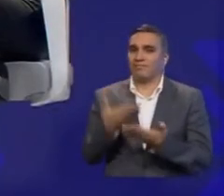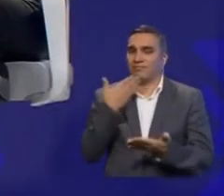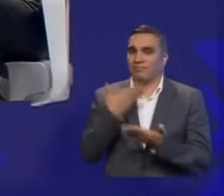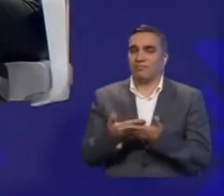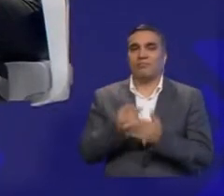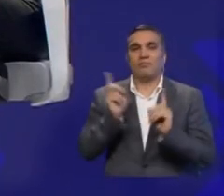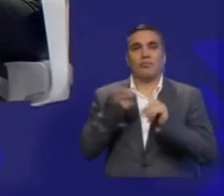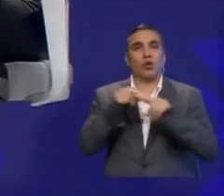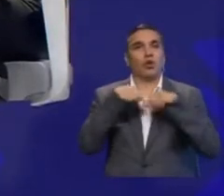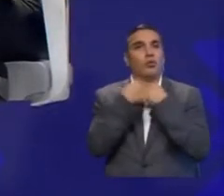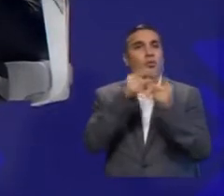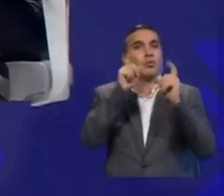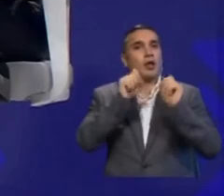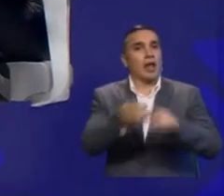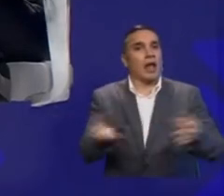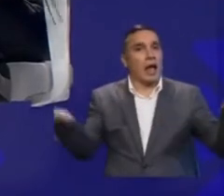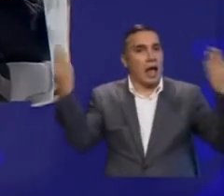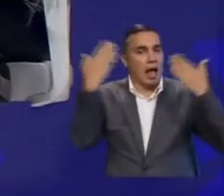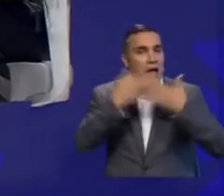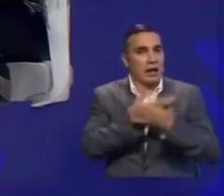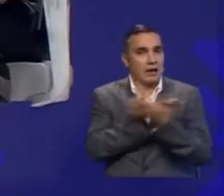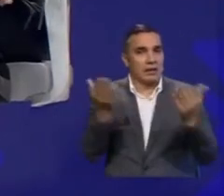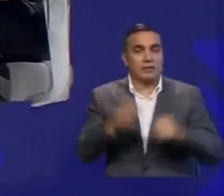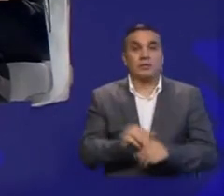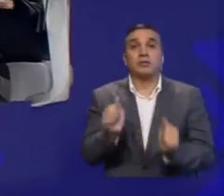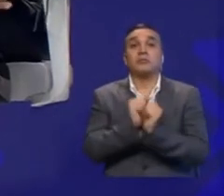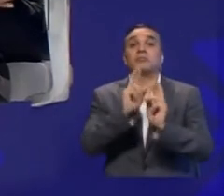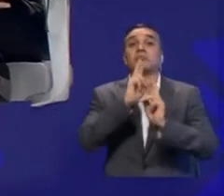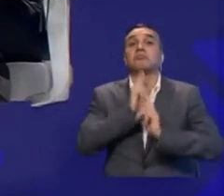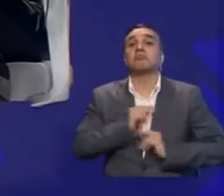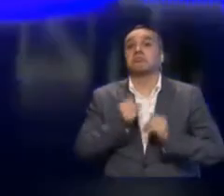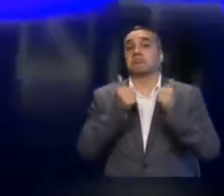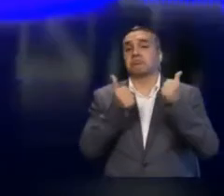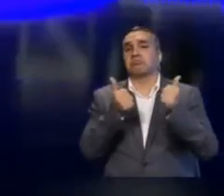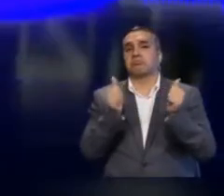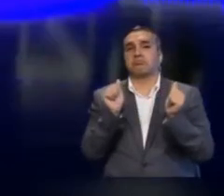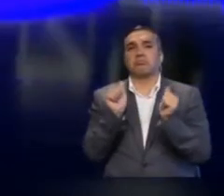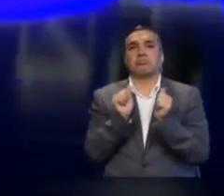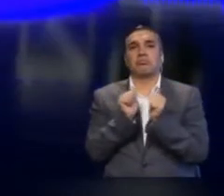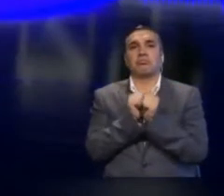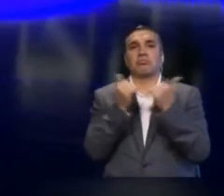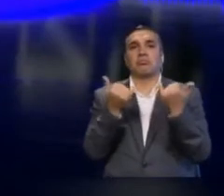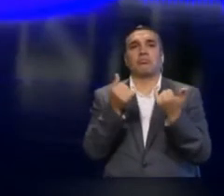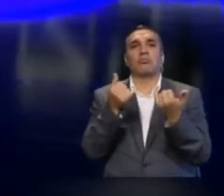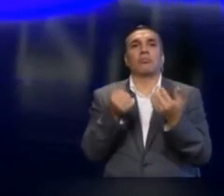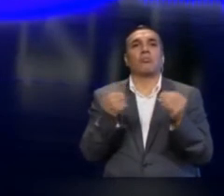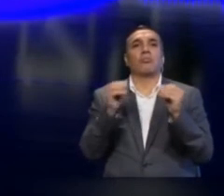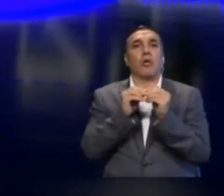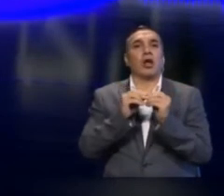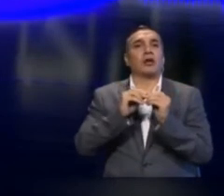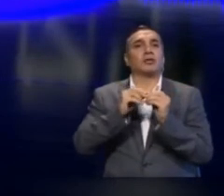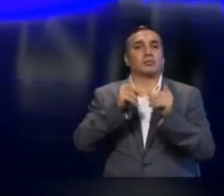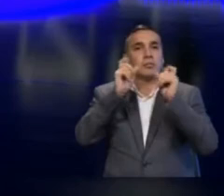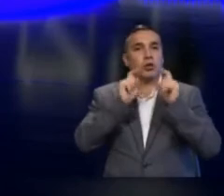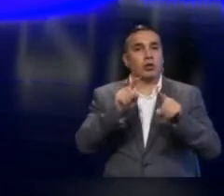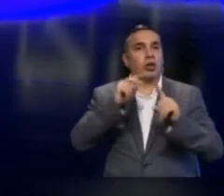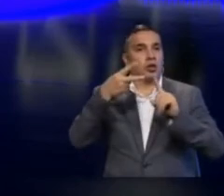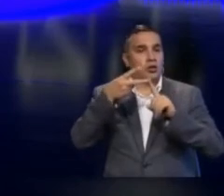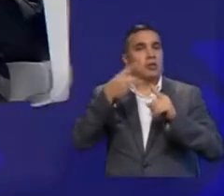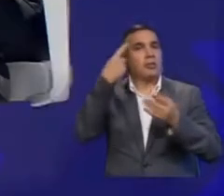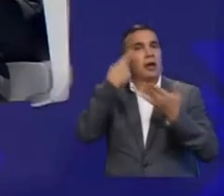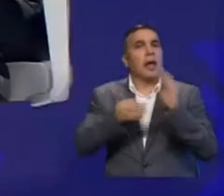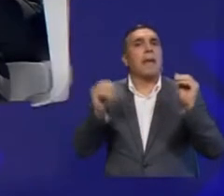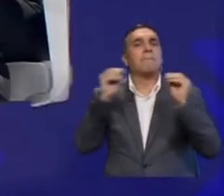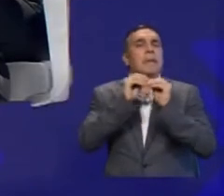La primera ronda de preguntas ha concluido con las respuestas que hemos escuchado. A través ahora de una repregunta, los candidatos van a poder